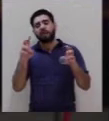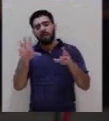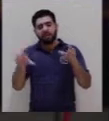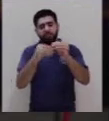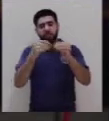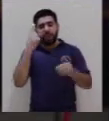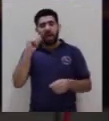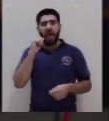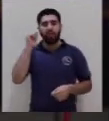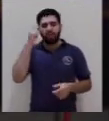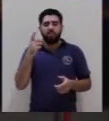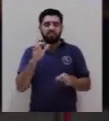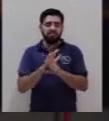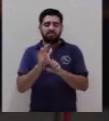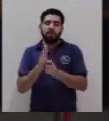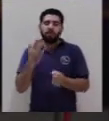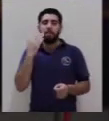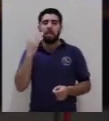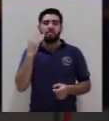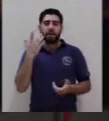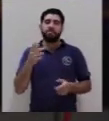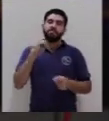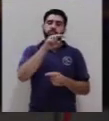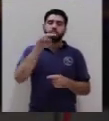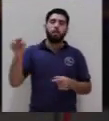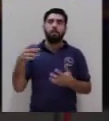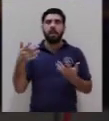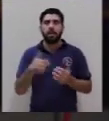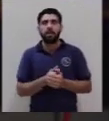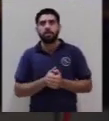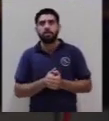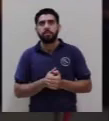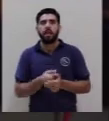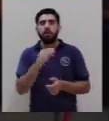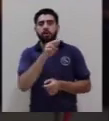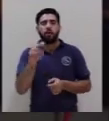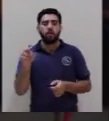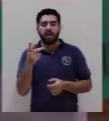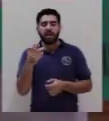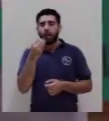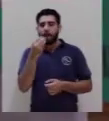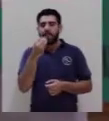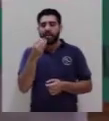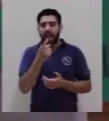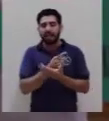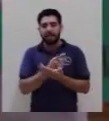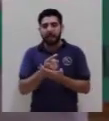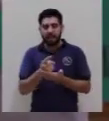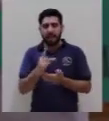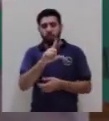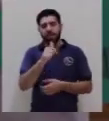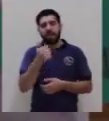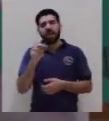podría ayudar? Aquí uno para mamá. Aquí puede colocar el nombre del menú, el menú de